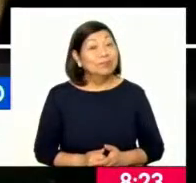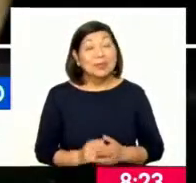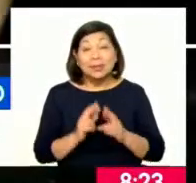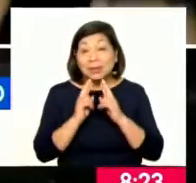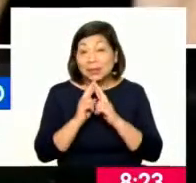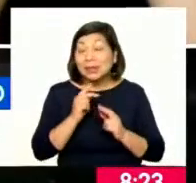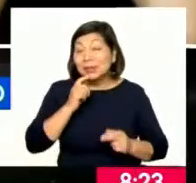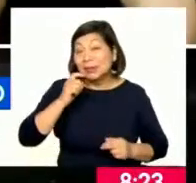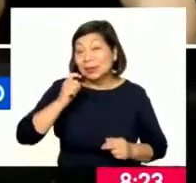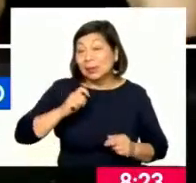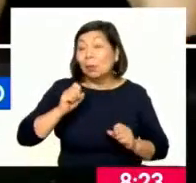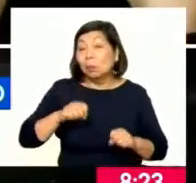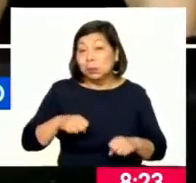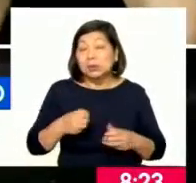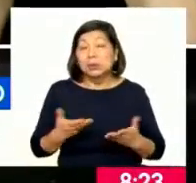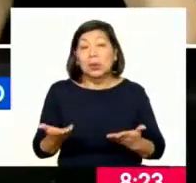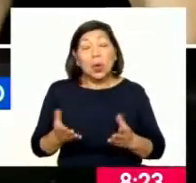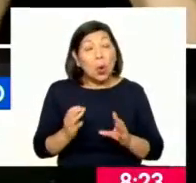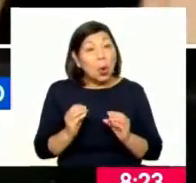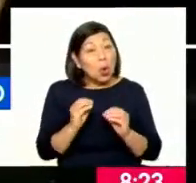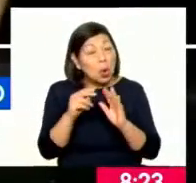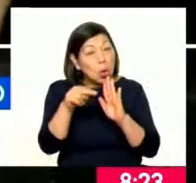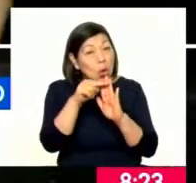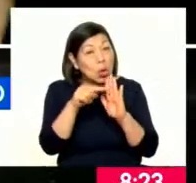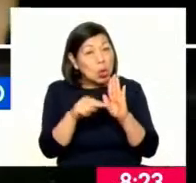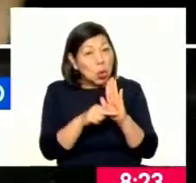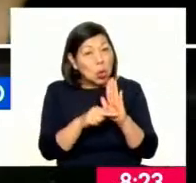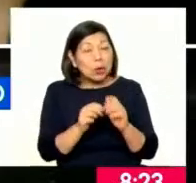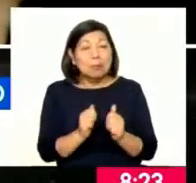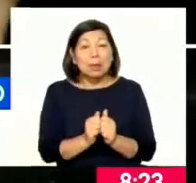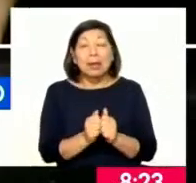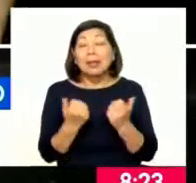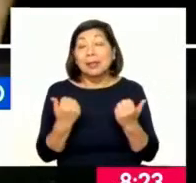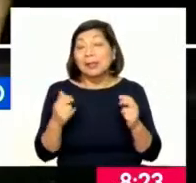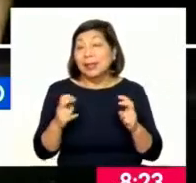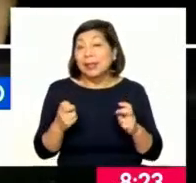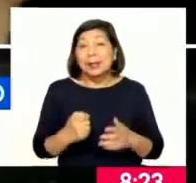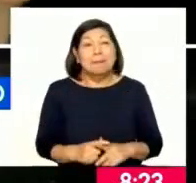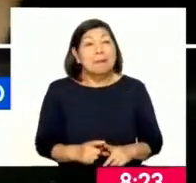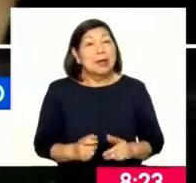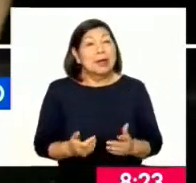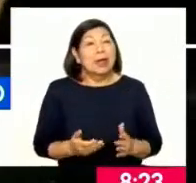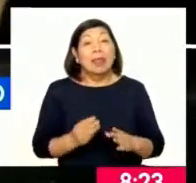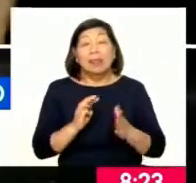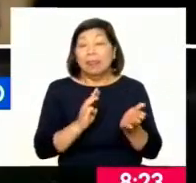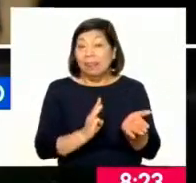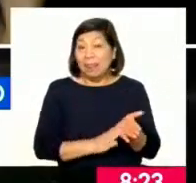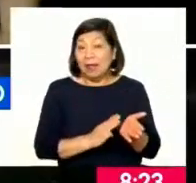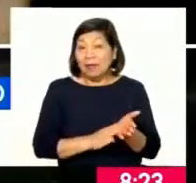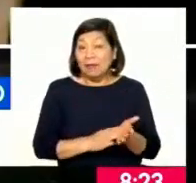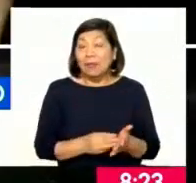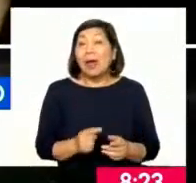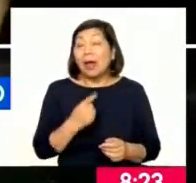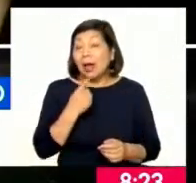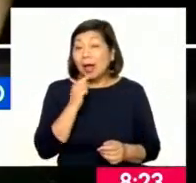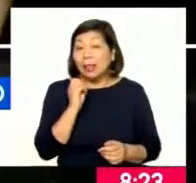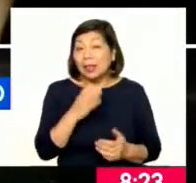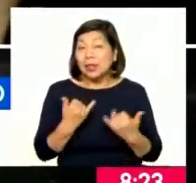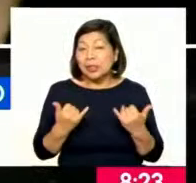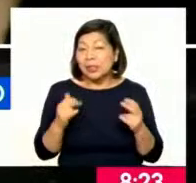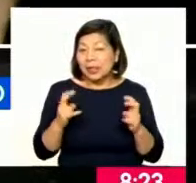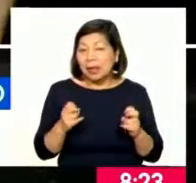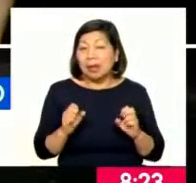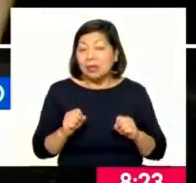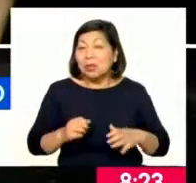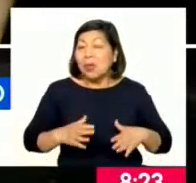resulta necesario poder realizar ajustes normativos en torno a ese tema. Y desde la Defensoría del Pueblo se ha planteado sobre este punto